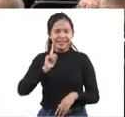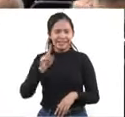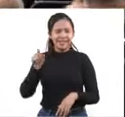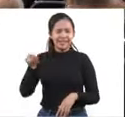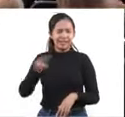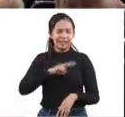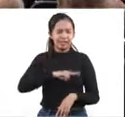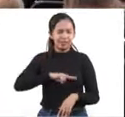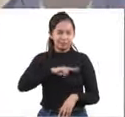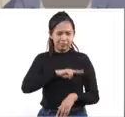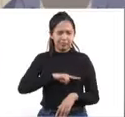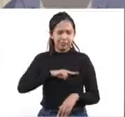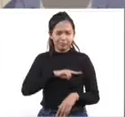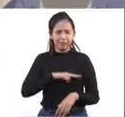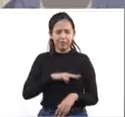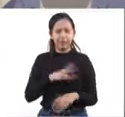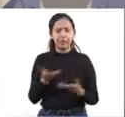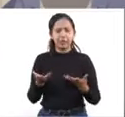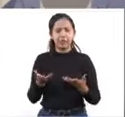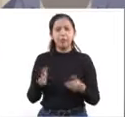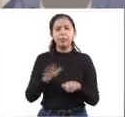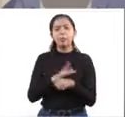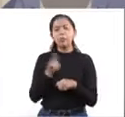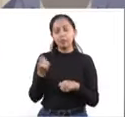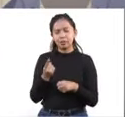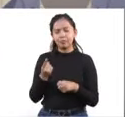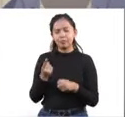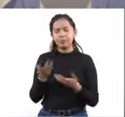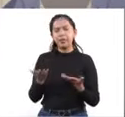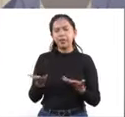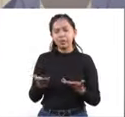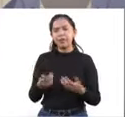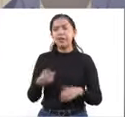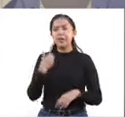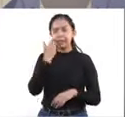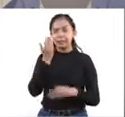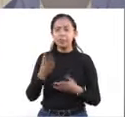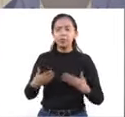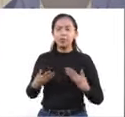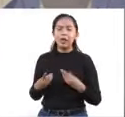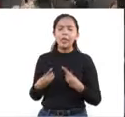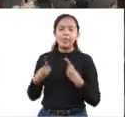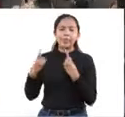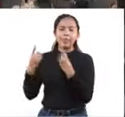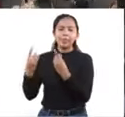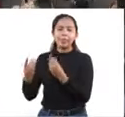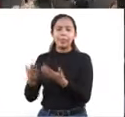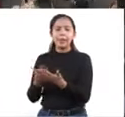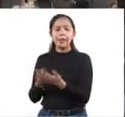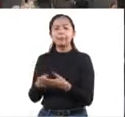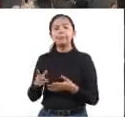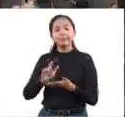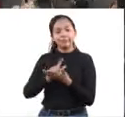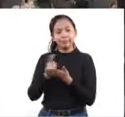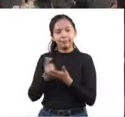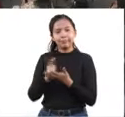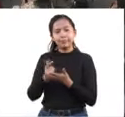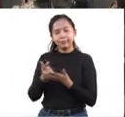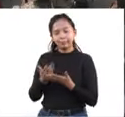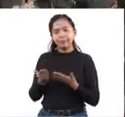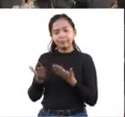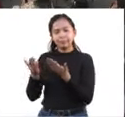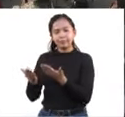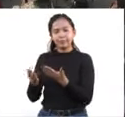le presentáramos este libro. ¿Me puedes traer su bolsita, por favor, Esther? Y que de